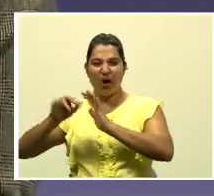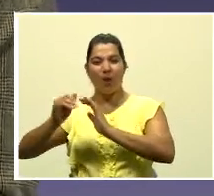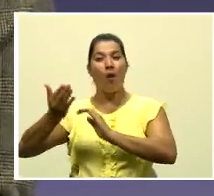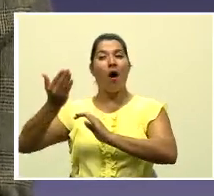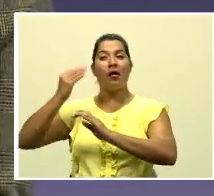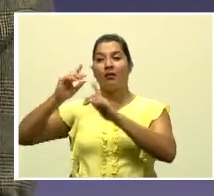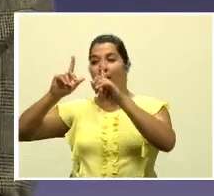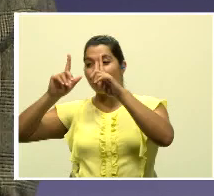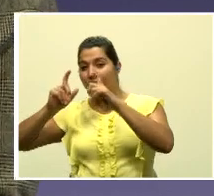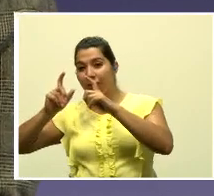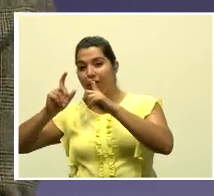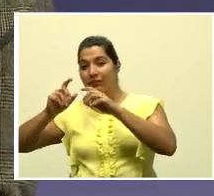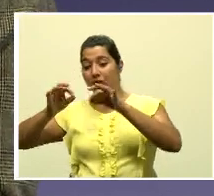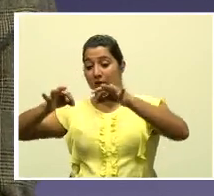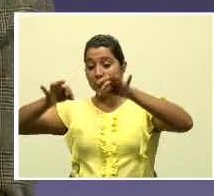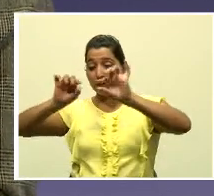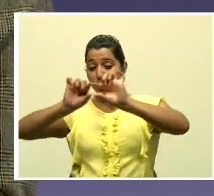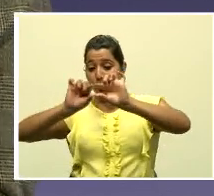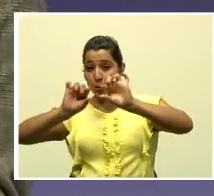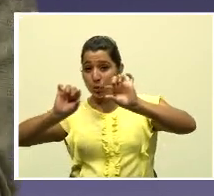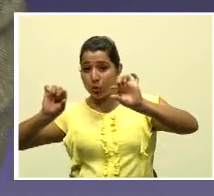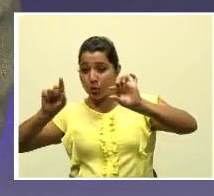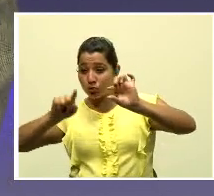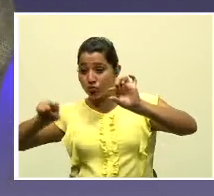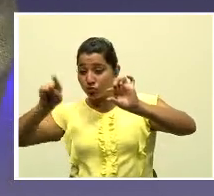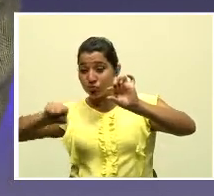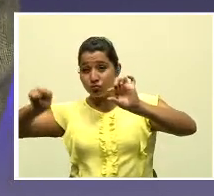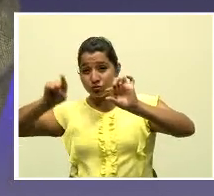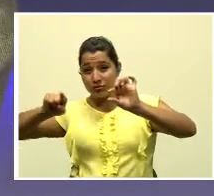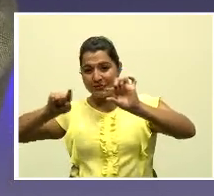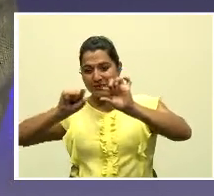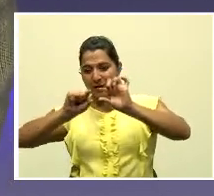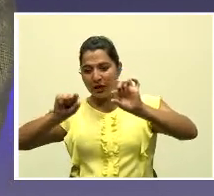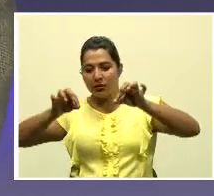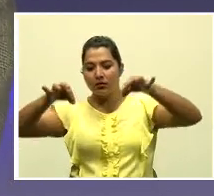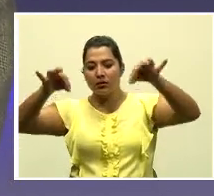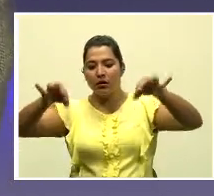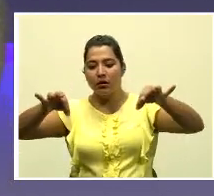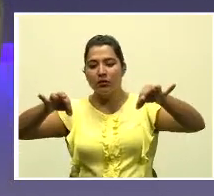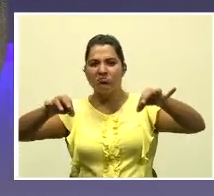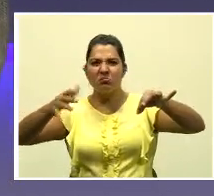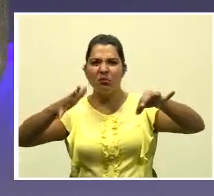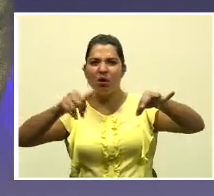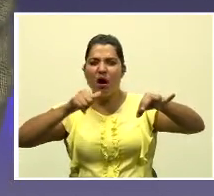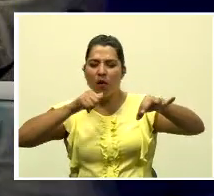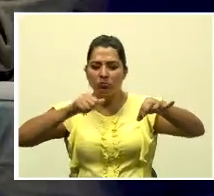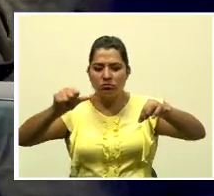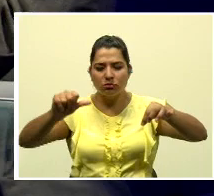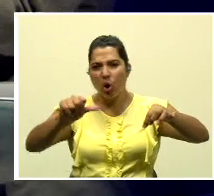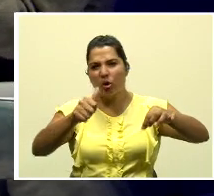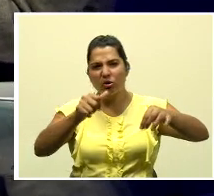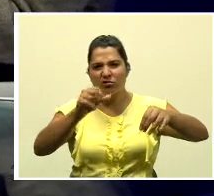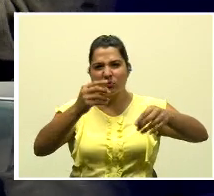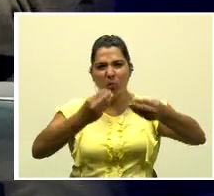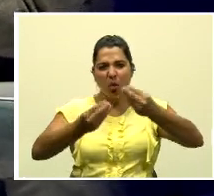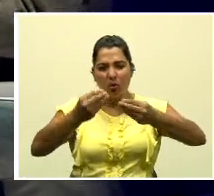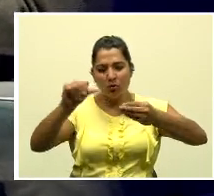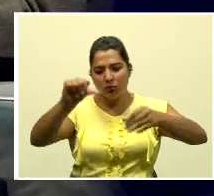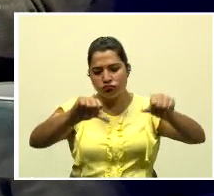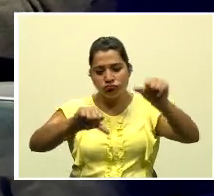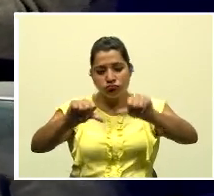o yo veo como el mercado, incluso en la fotografía, aunque sea un mercado de nicho, ha